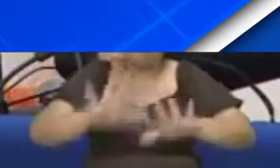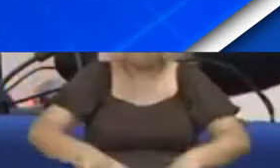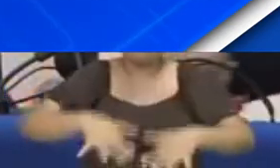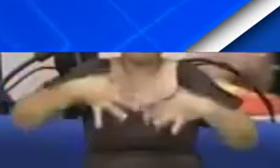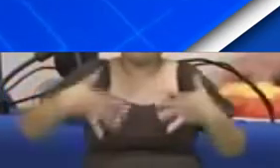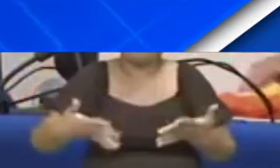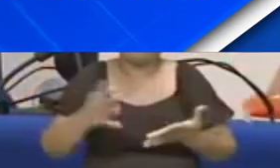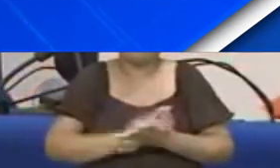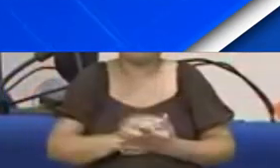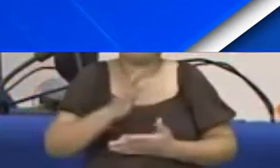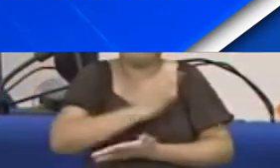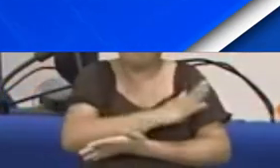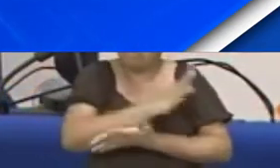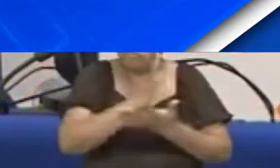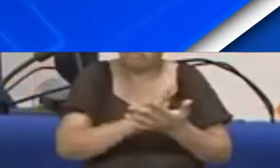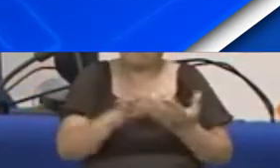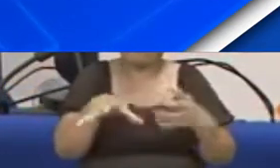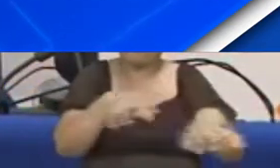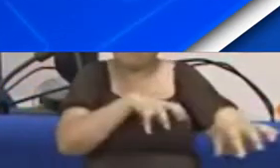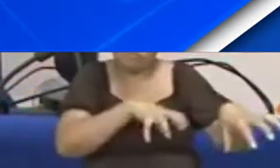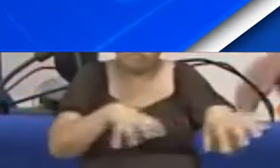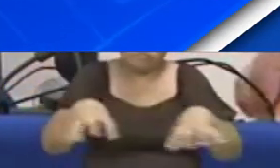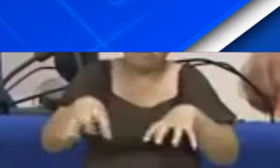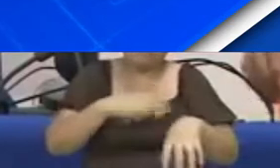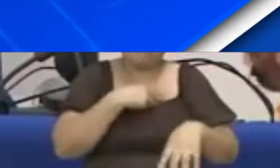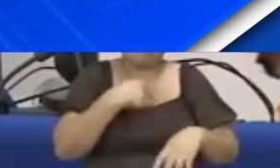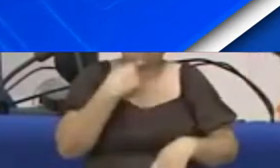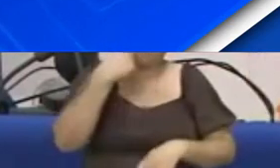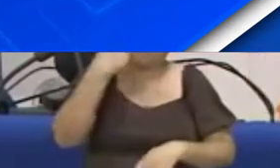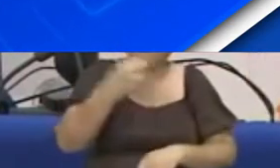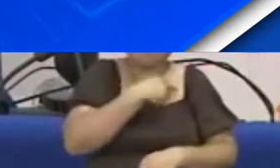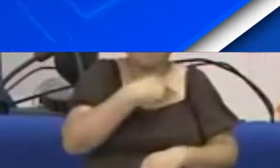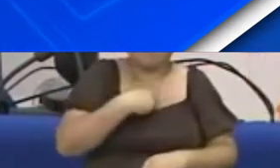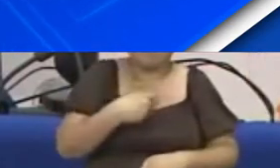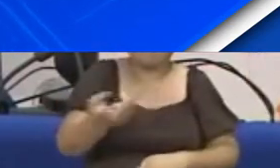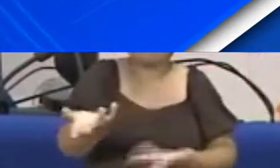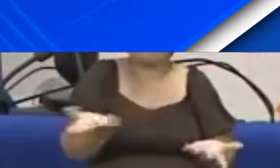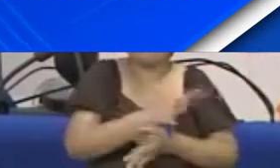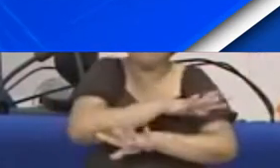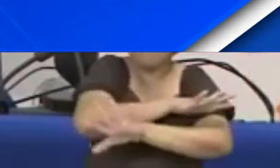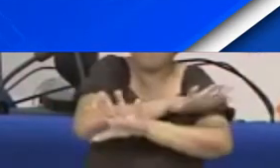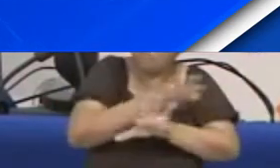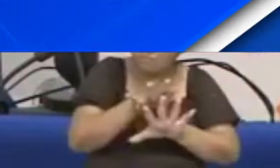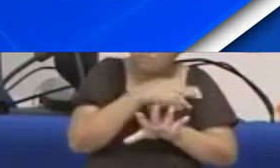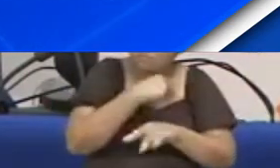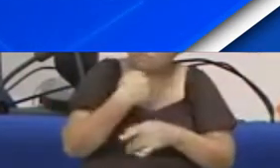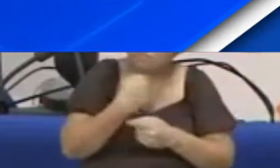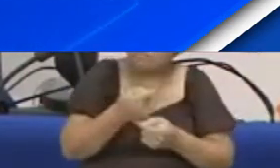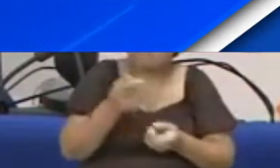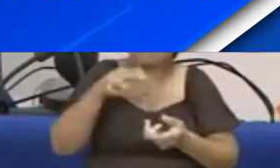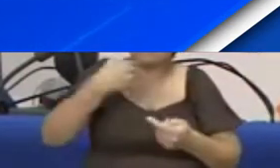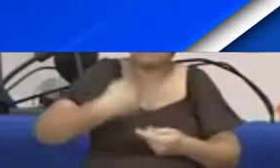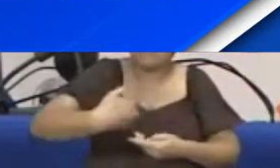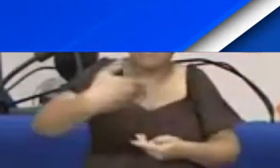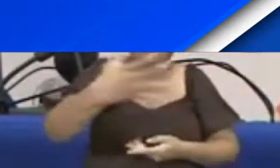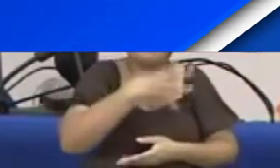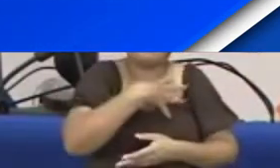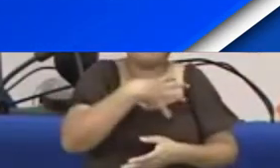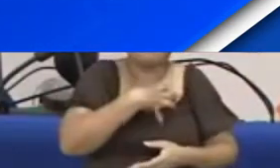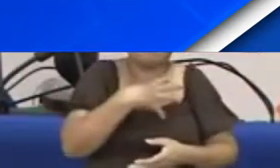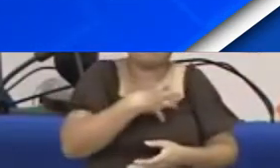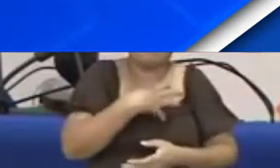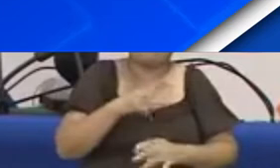Darío para la realización de actividades que desvirtúen la finalidad para la cual ha sido